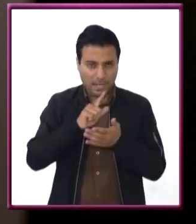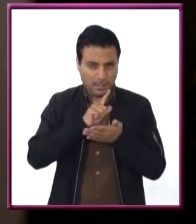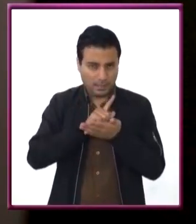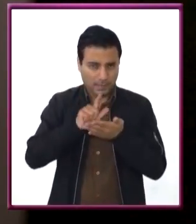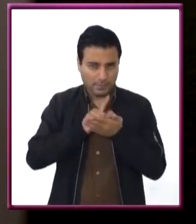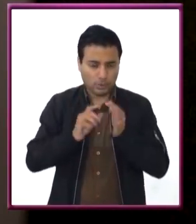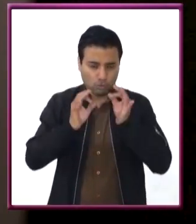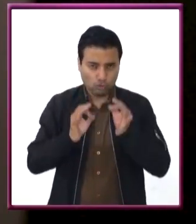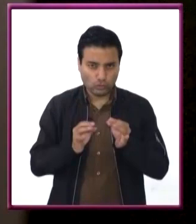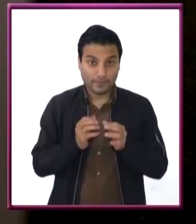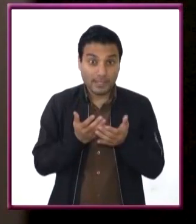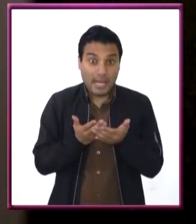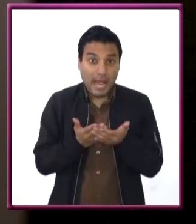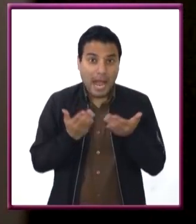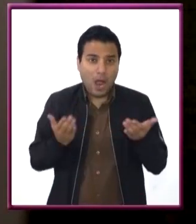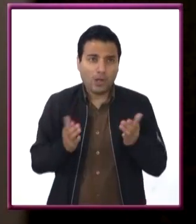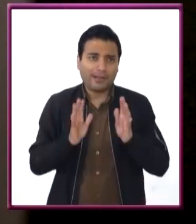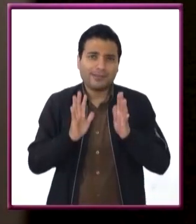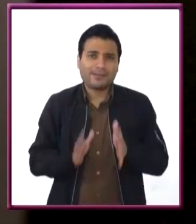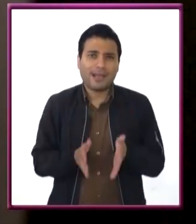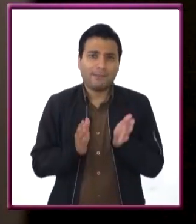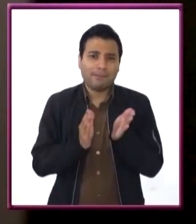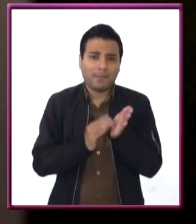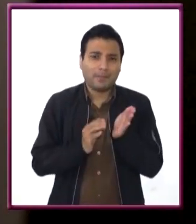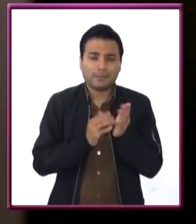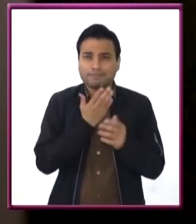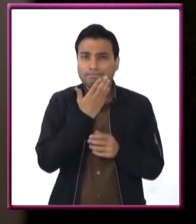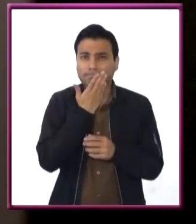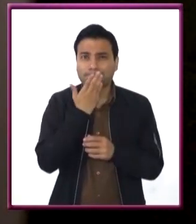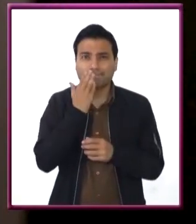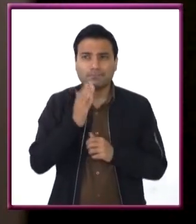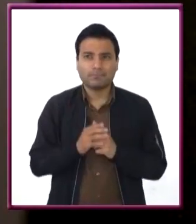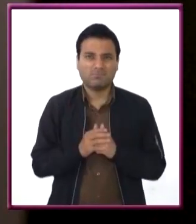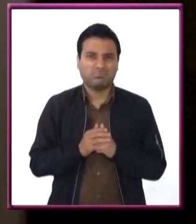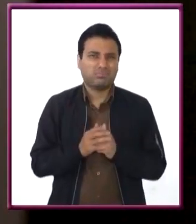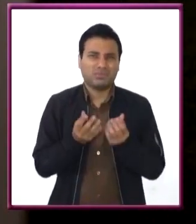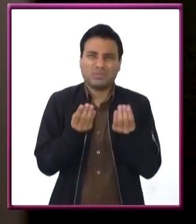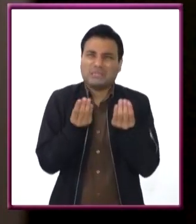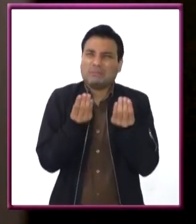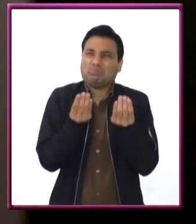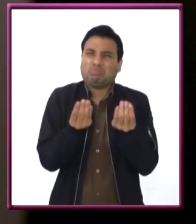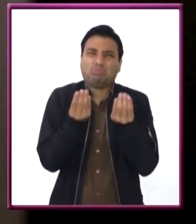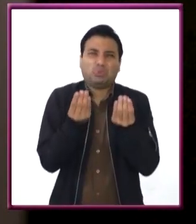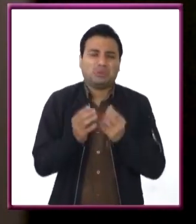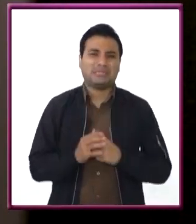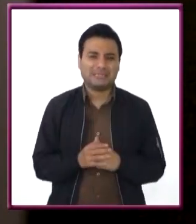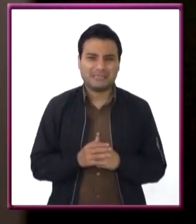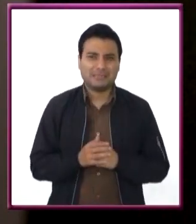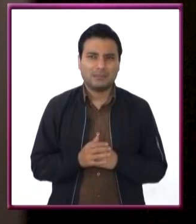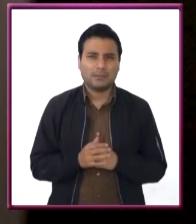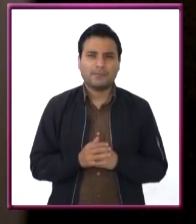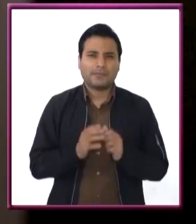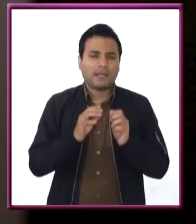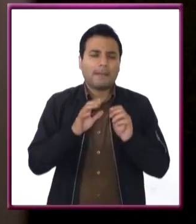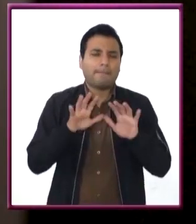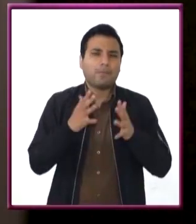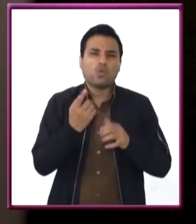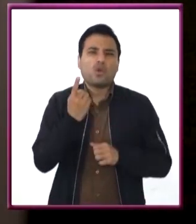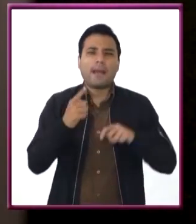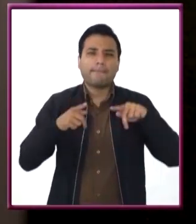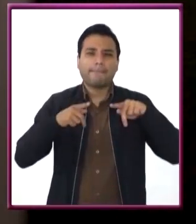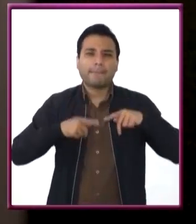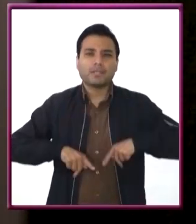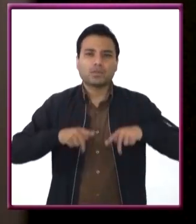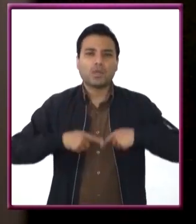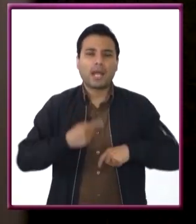higiene, ¿no? Pero actualmente las servilletas son de papel y el uso es descomunal. Más o menos, como ¿cuántas servilletas usa